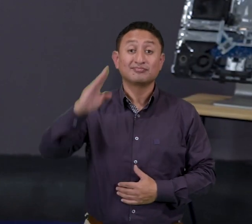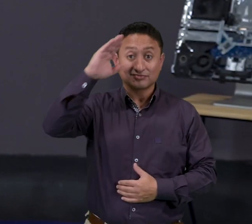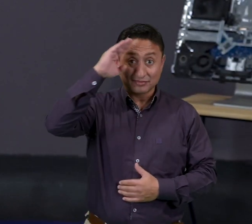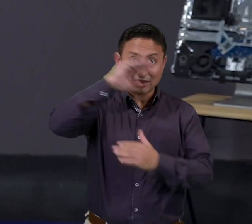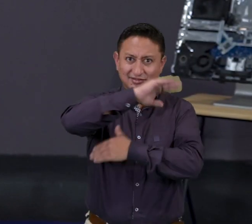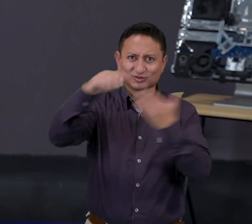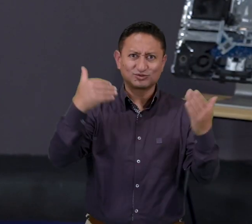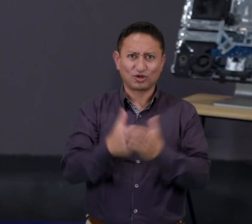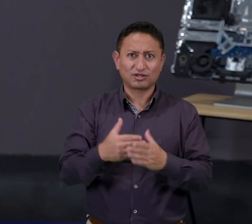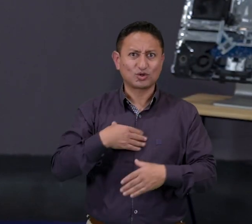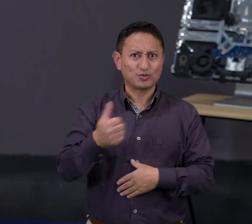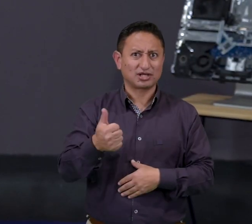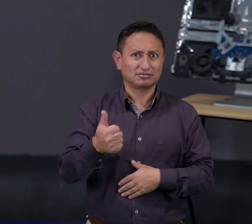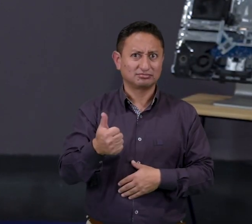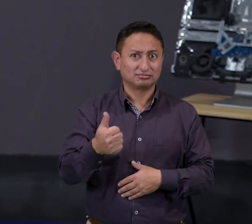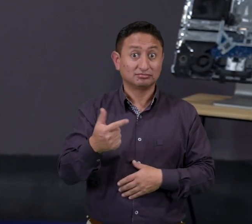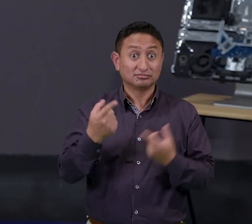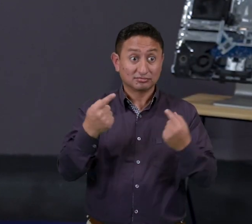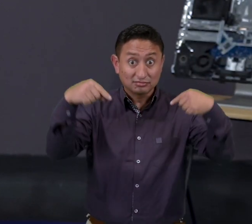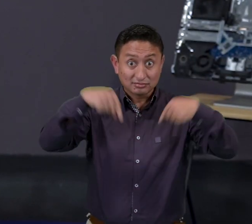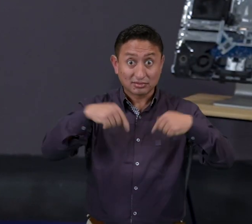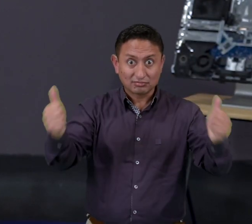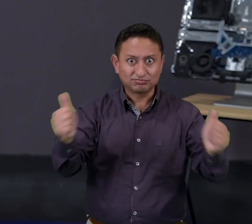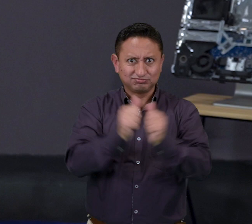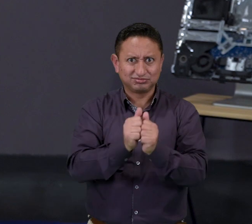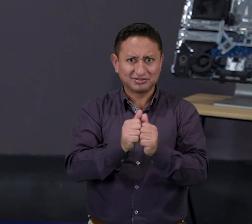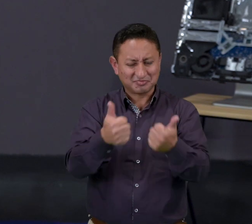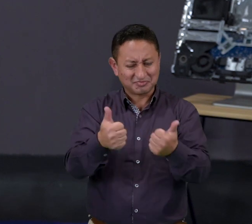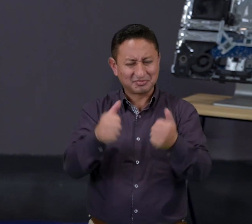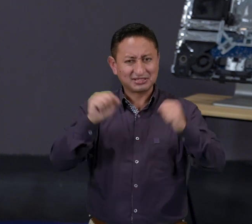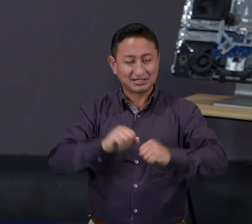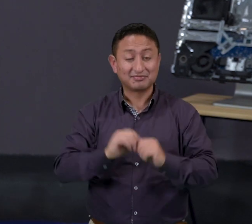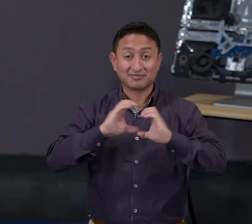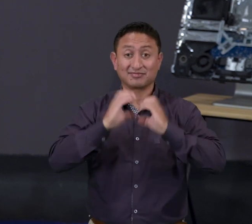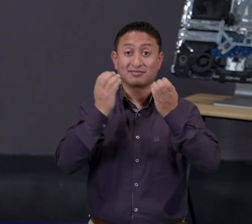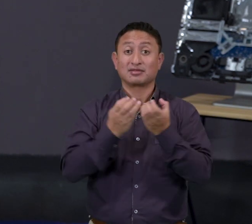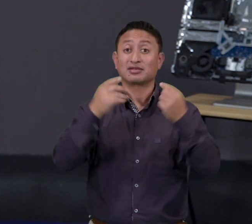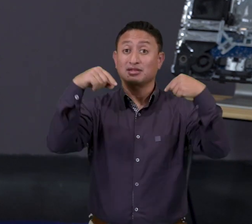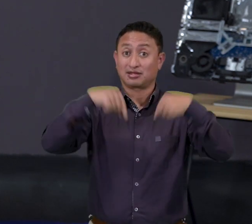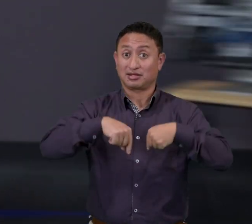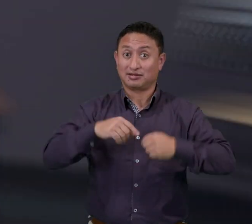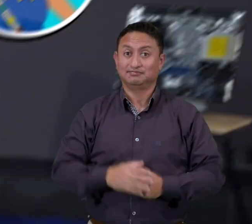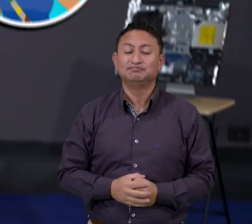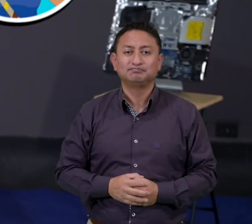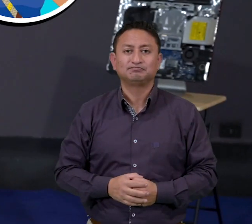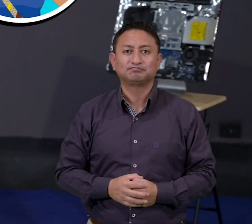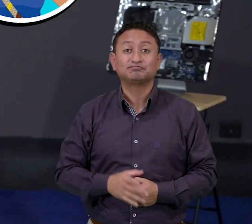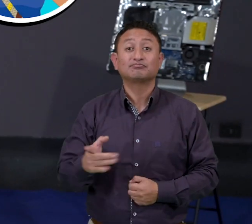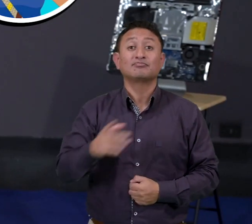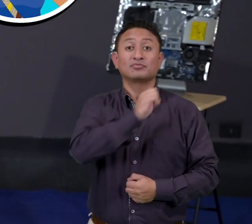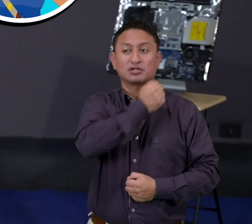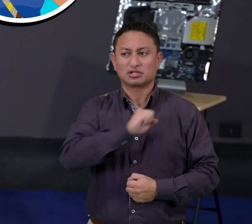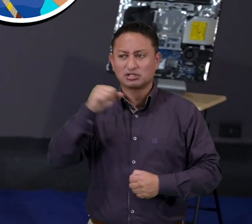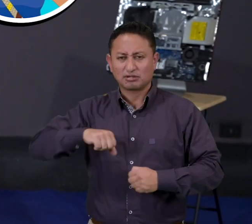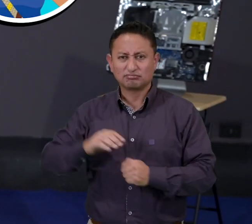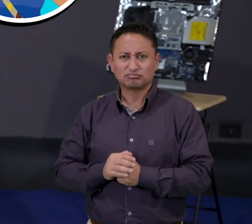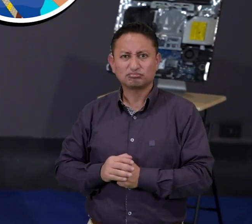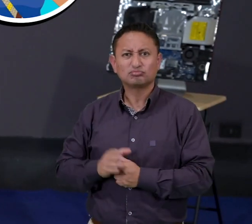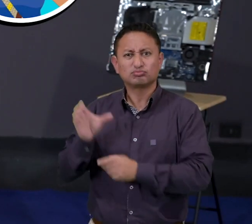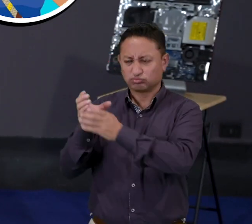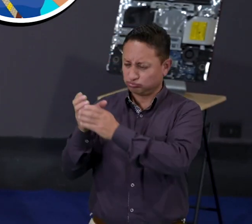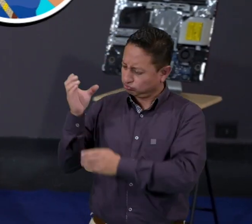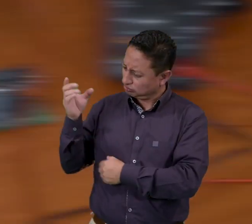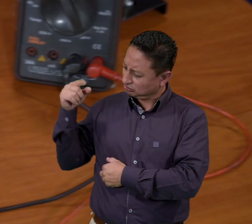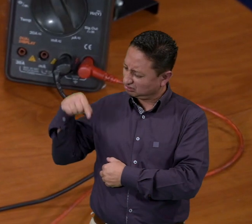Hola a todas y todos, ¿cómo les va? Qué bueno que hoy nos acompañen en una clase más aquí en Hágale BT. Hoy CISA nos trajo un instrumento un